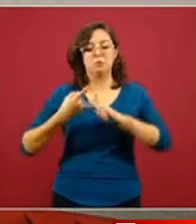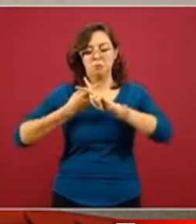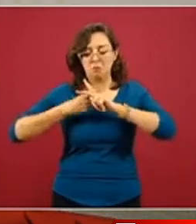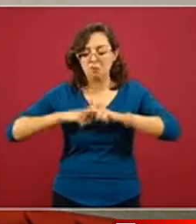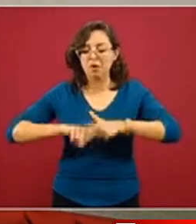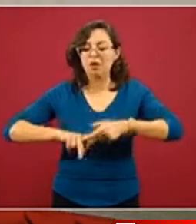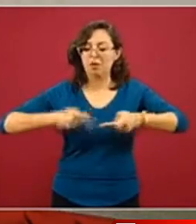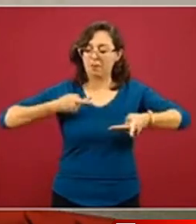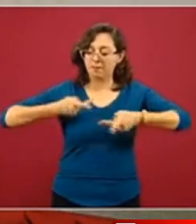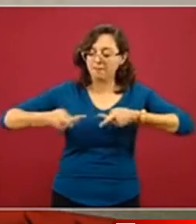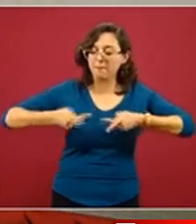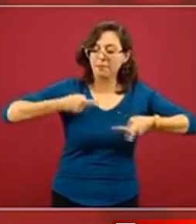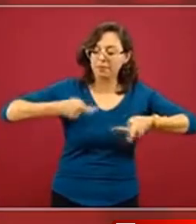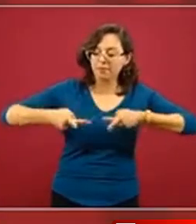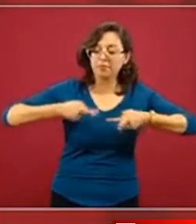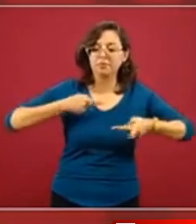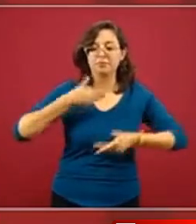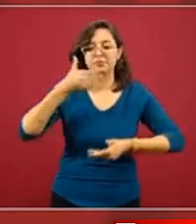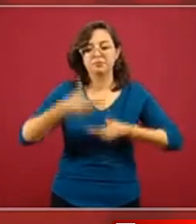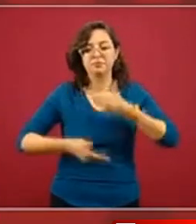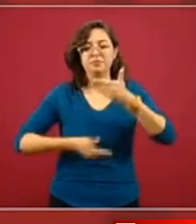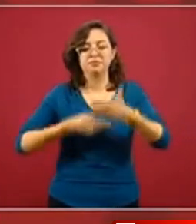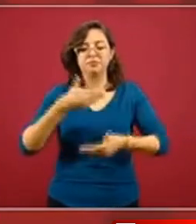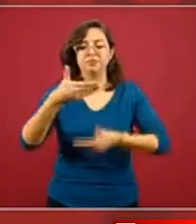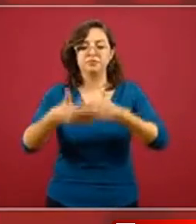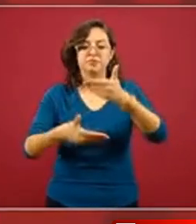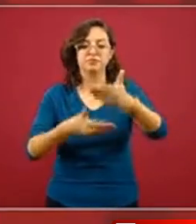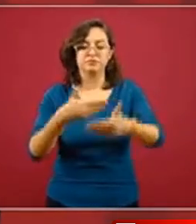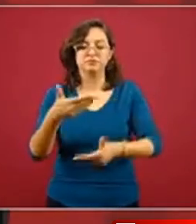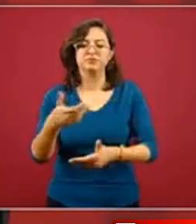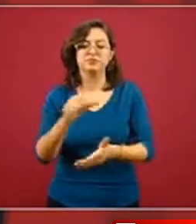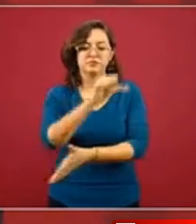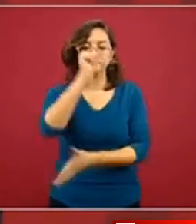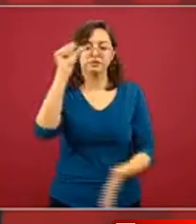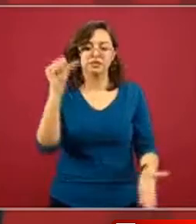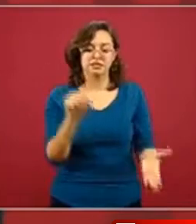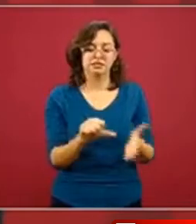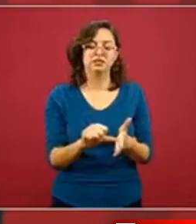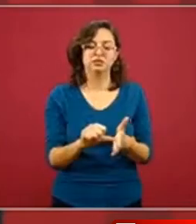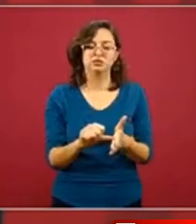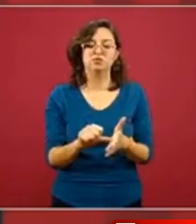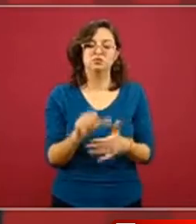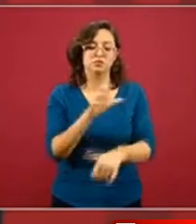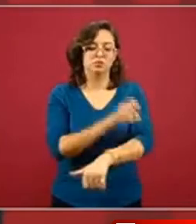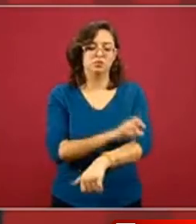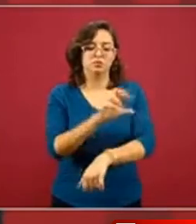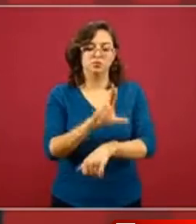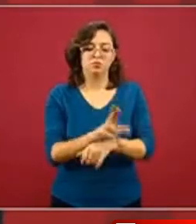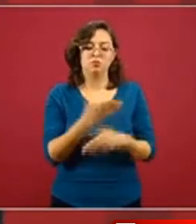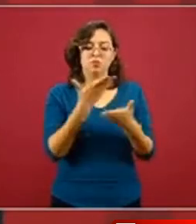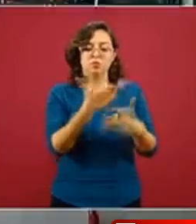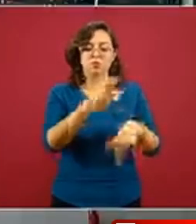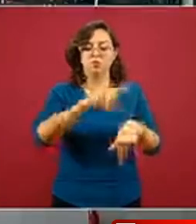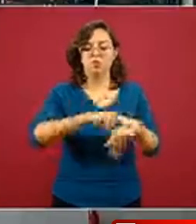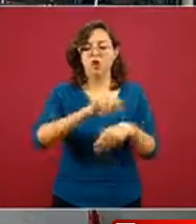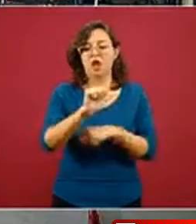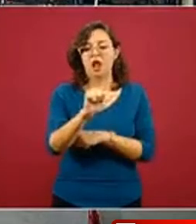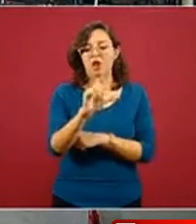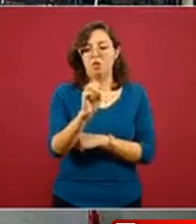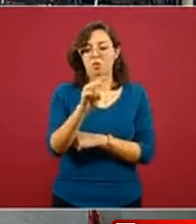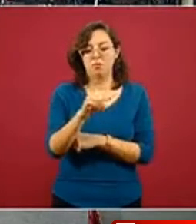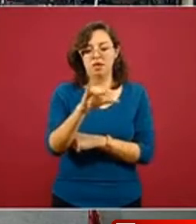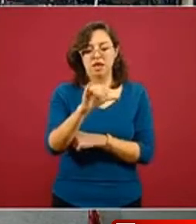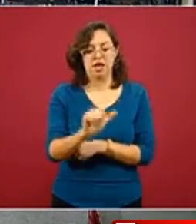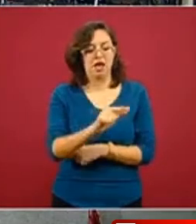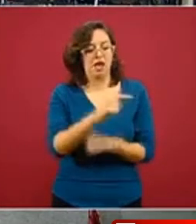empezó entonces el proceso de preparación para establecer este centro que, insisto, coordina el doctor José Luis Salomía. Él es